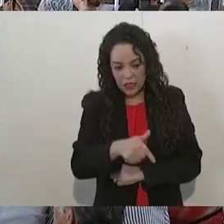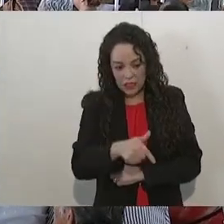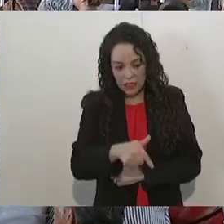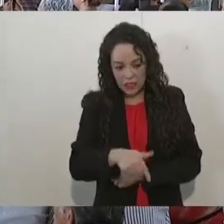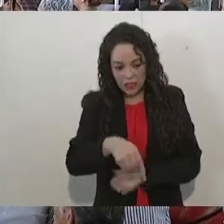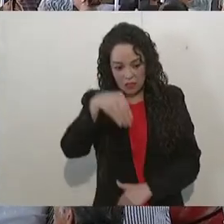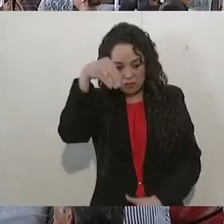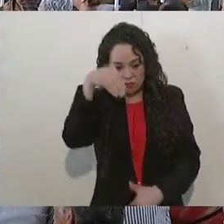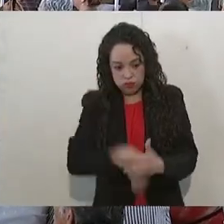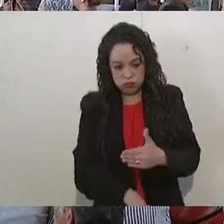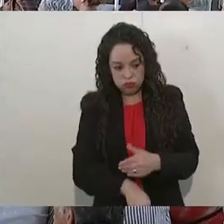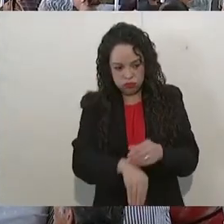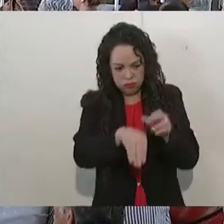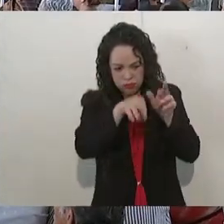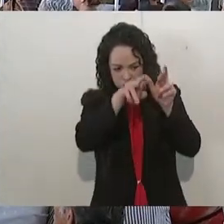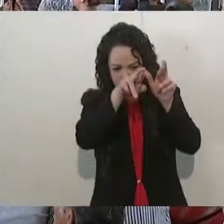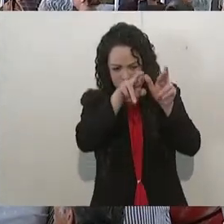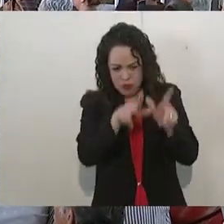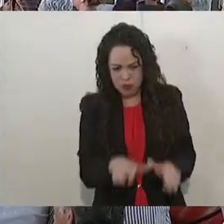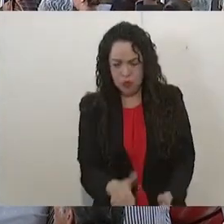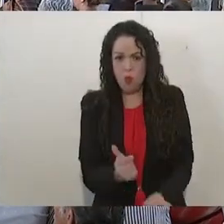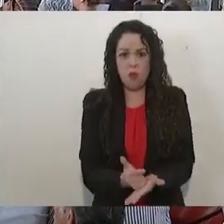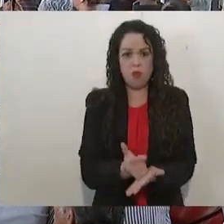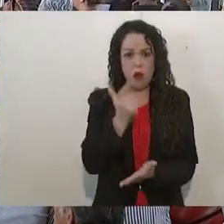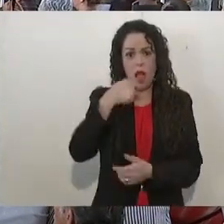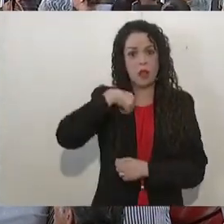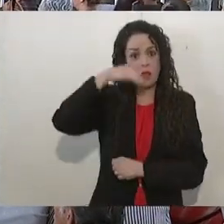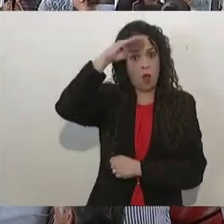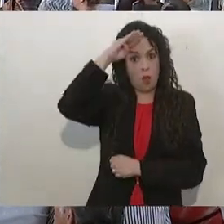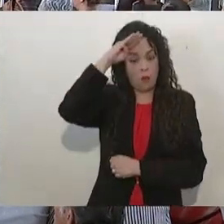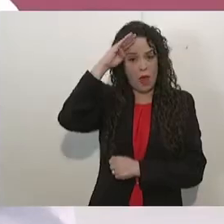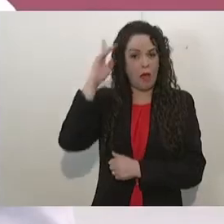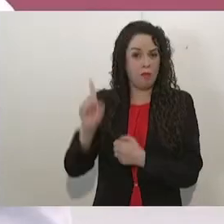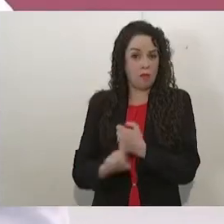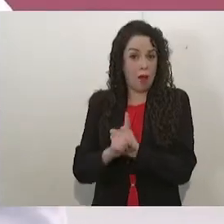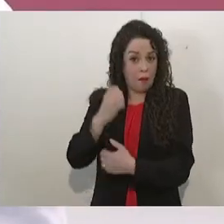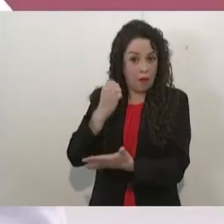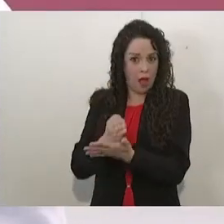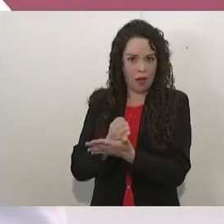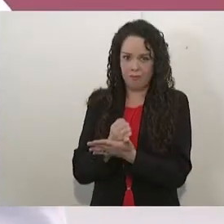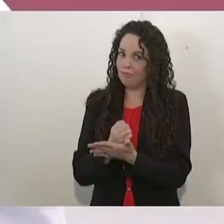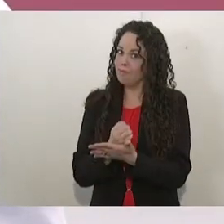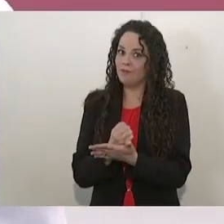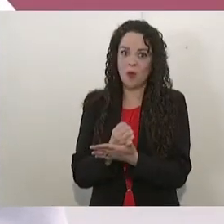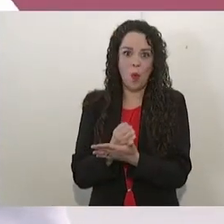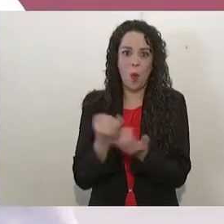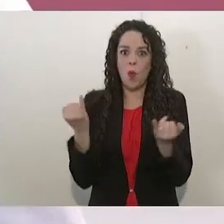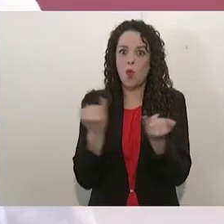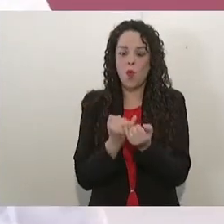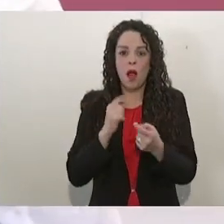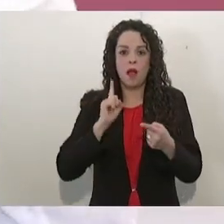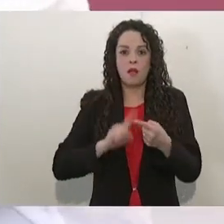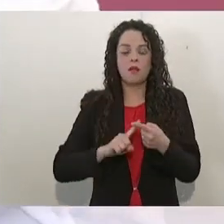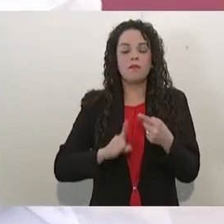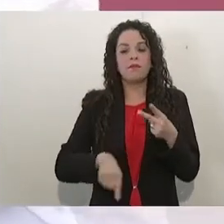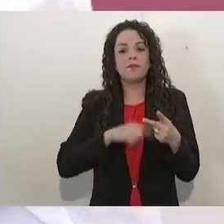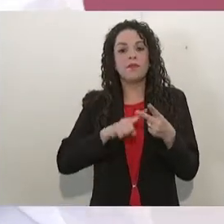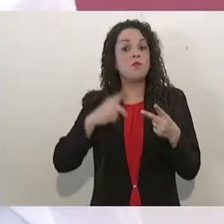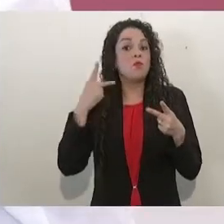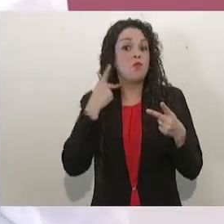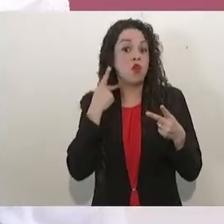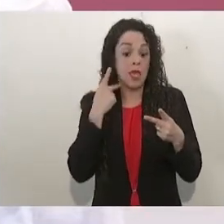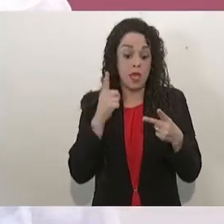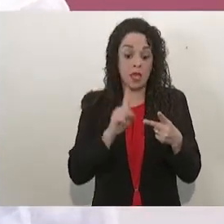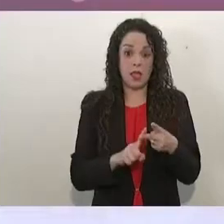una crisis económica, era también una crisis política, una crisis